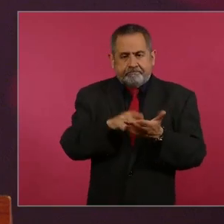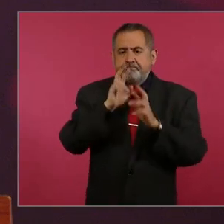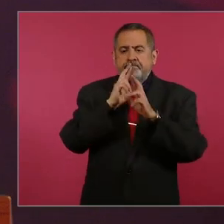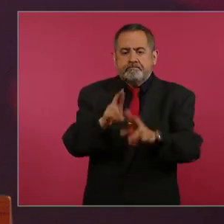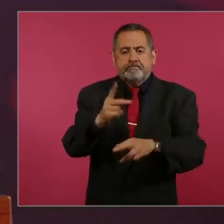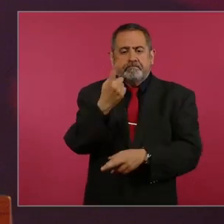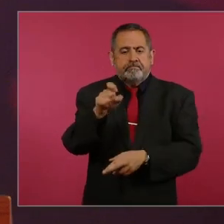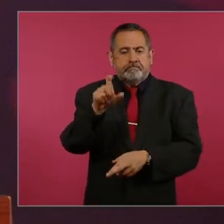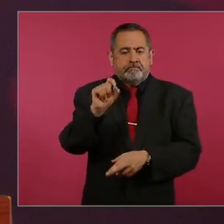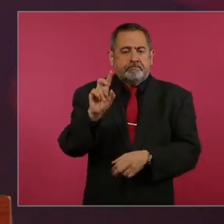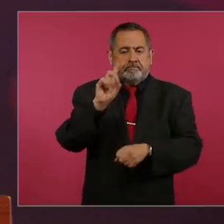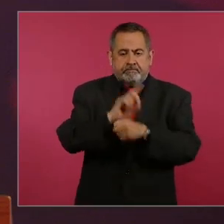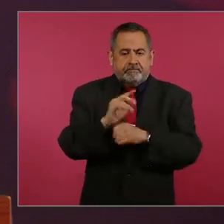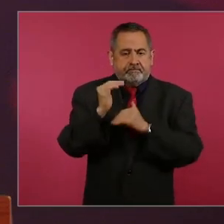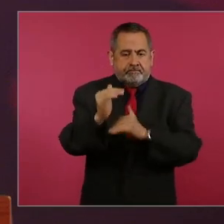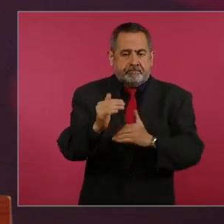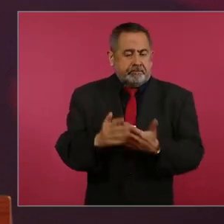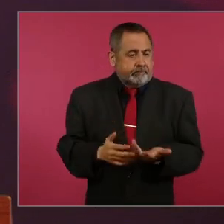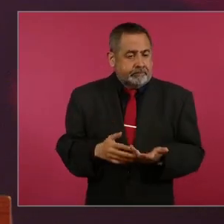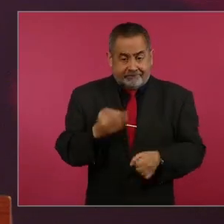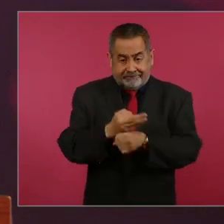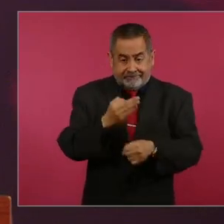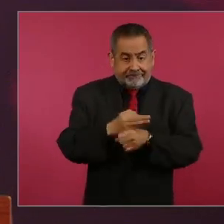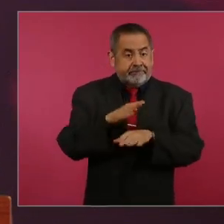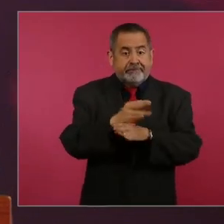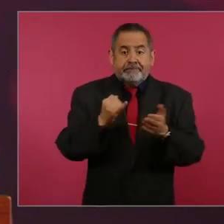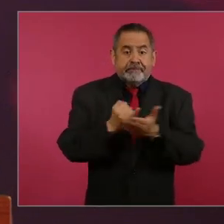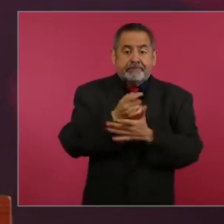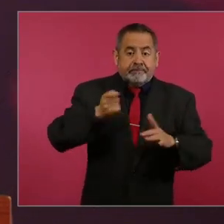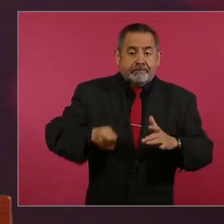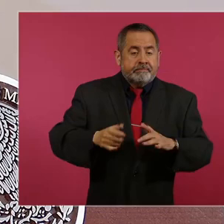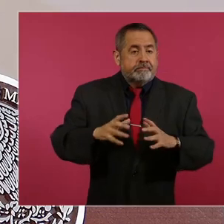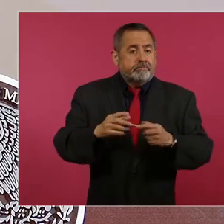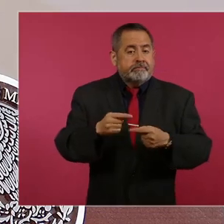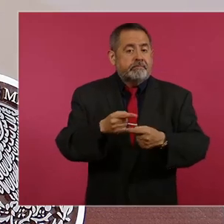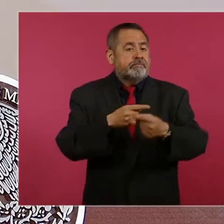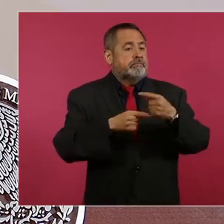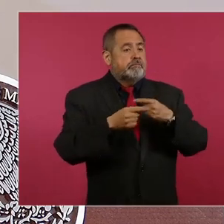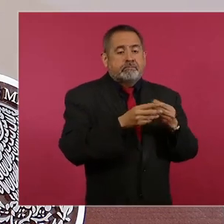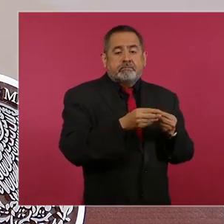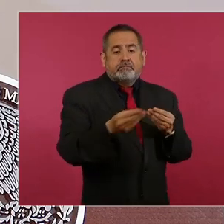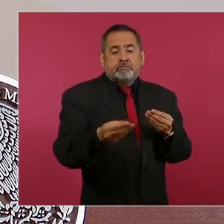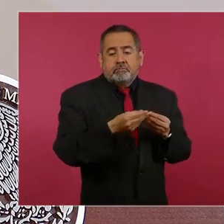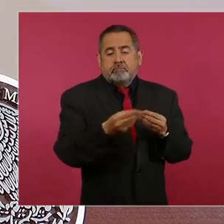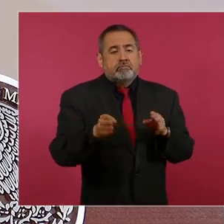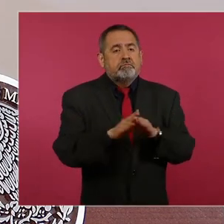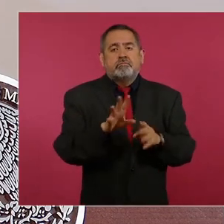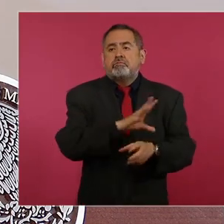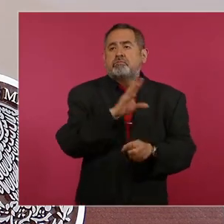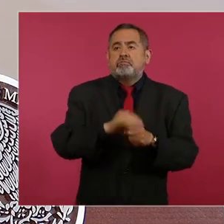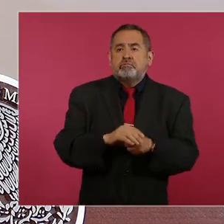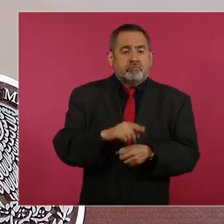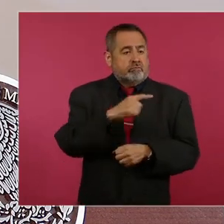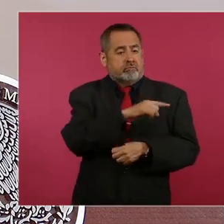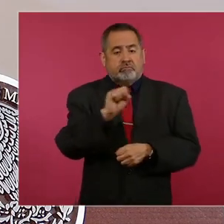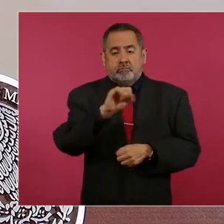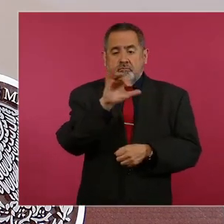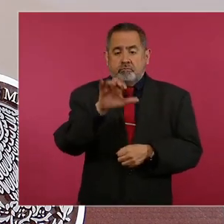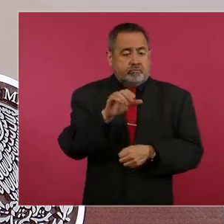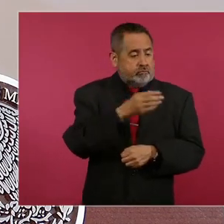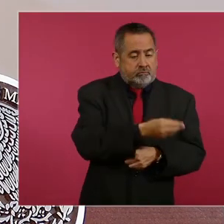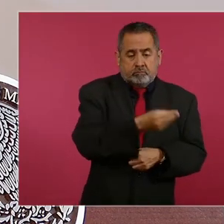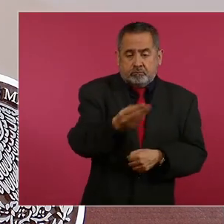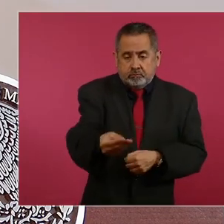En estos casos de consolidación fiscal tuvieron un regreso en su mayoría de la Suprema Corte de Justicia porque